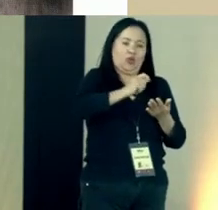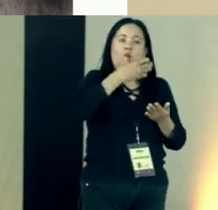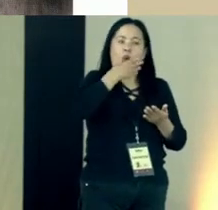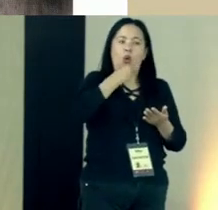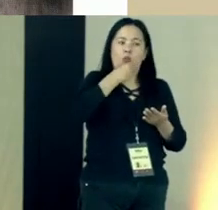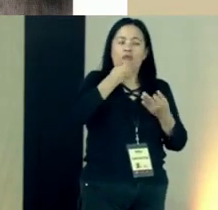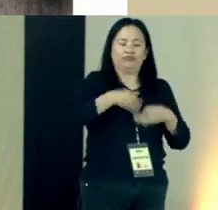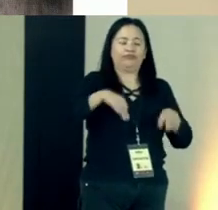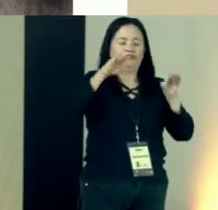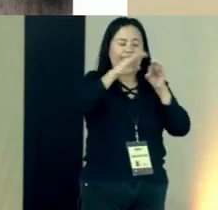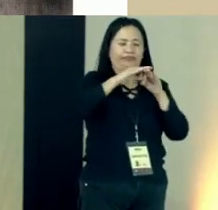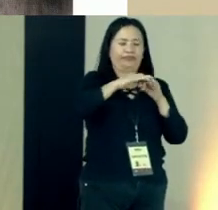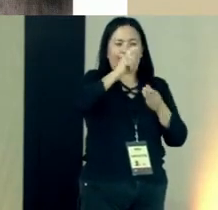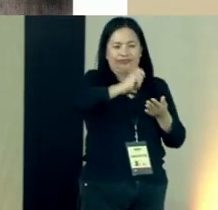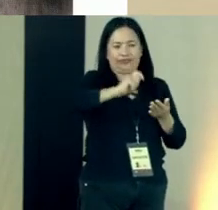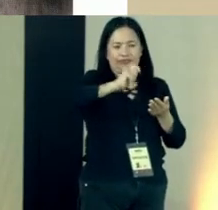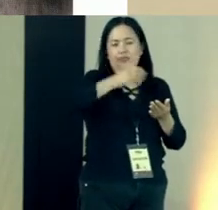supuesto